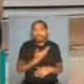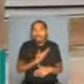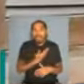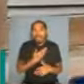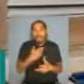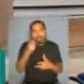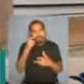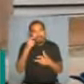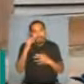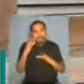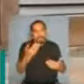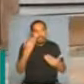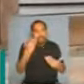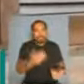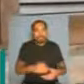y el de Fraile?